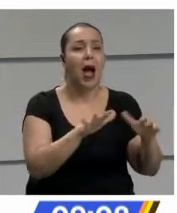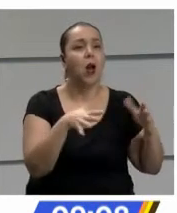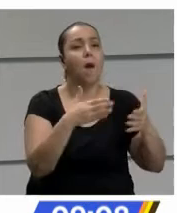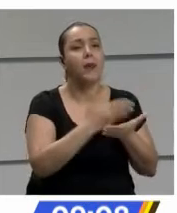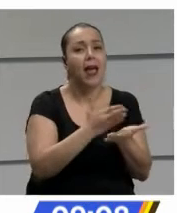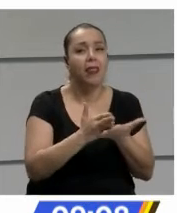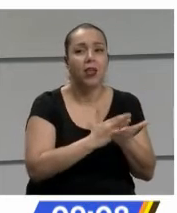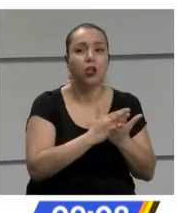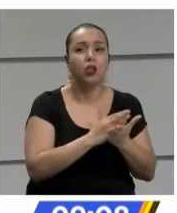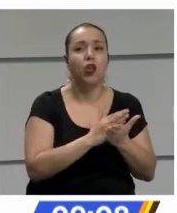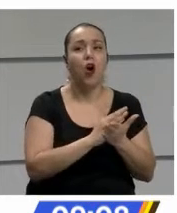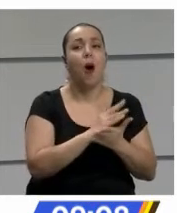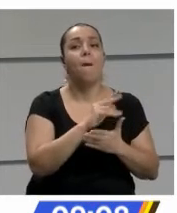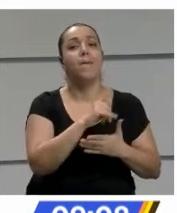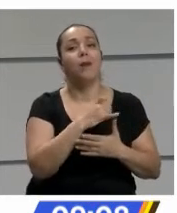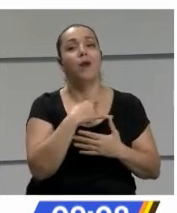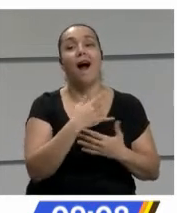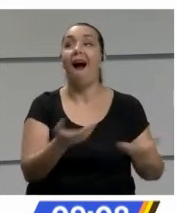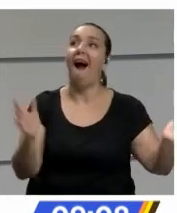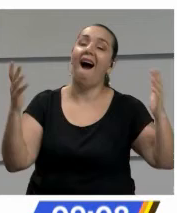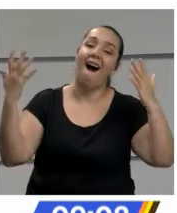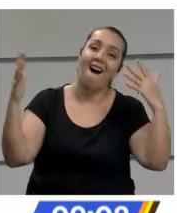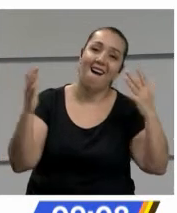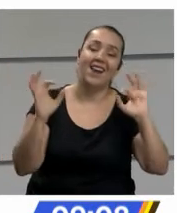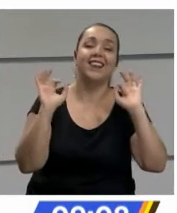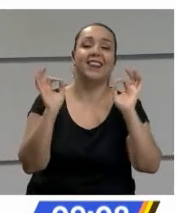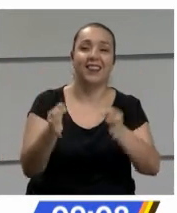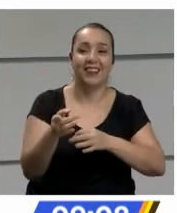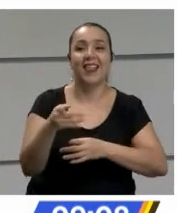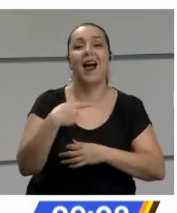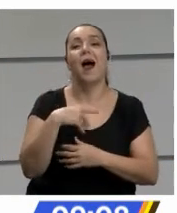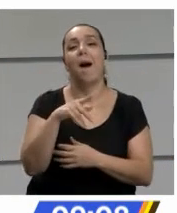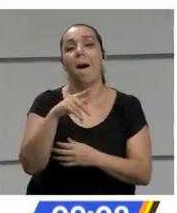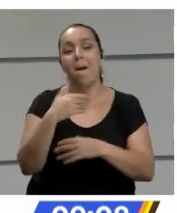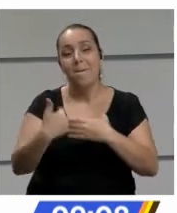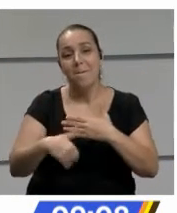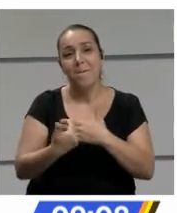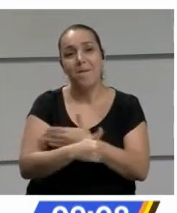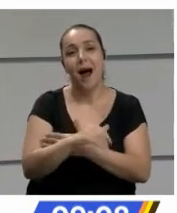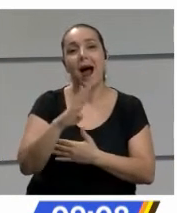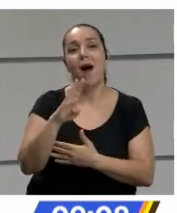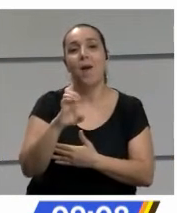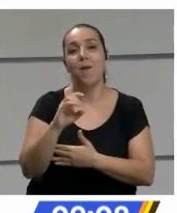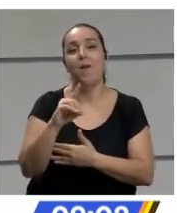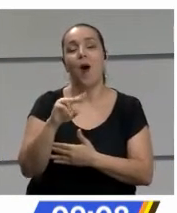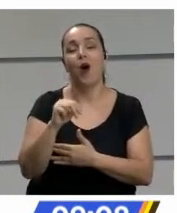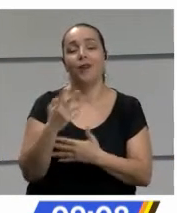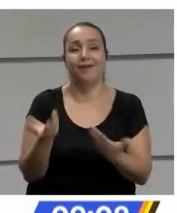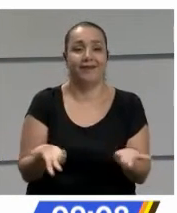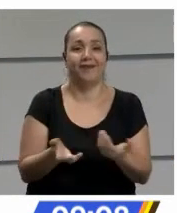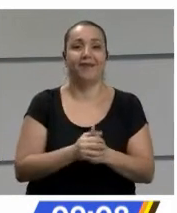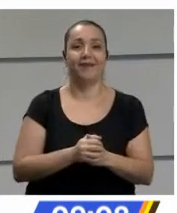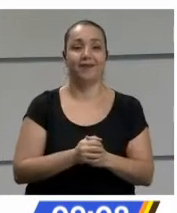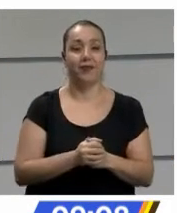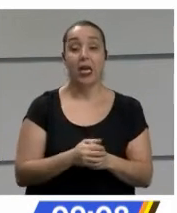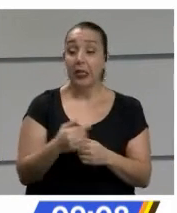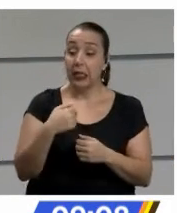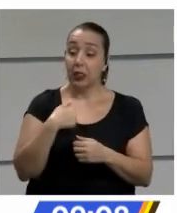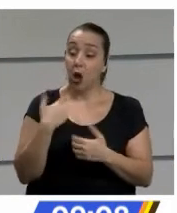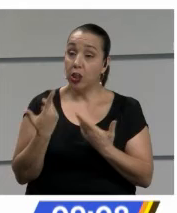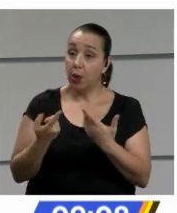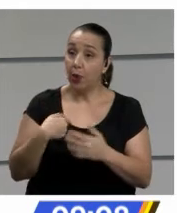pambón? Al obviamente el pambón. Bueno, y yo voy a hacer